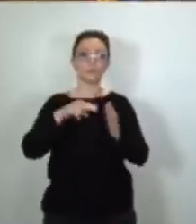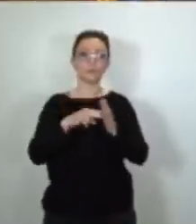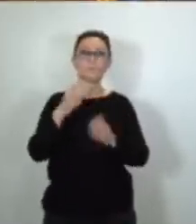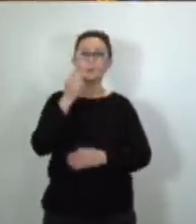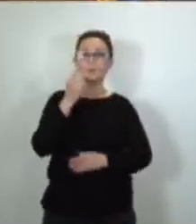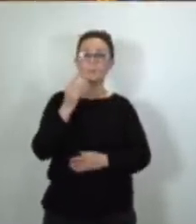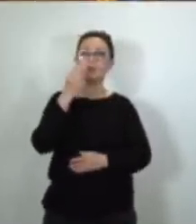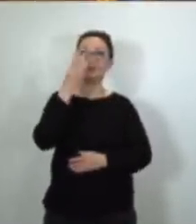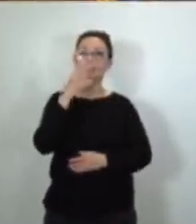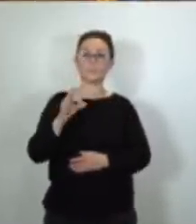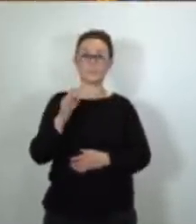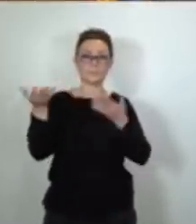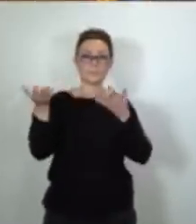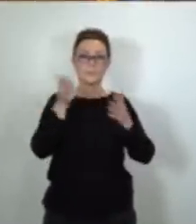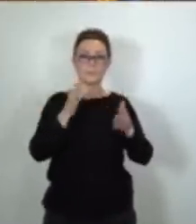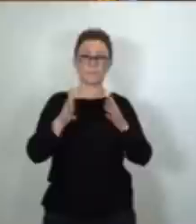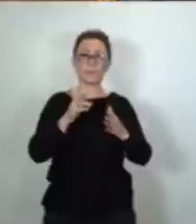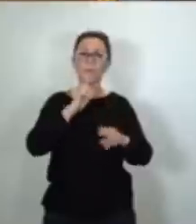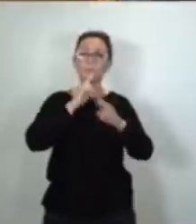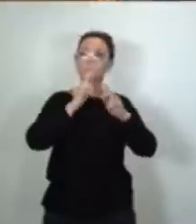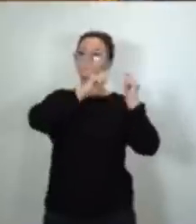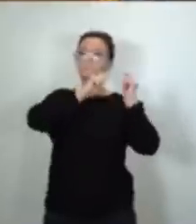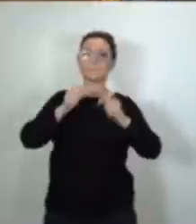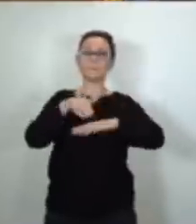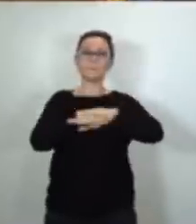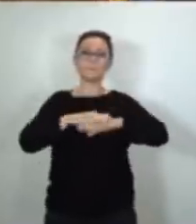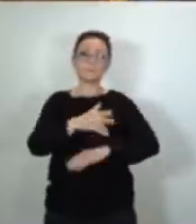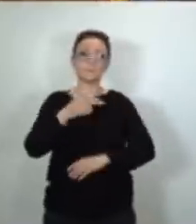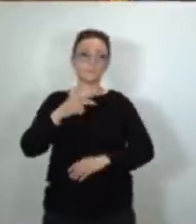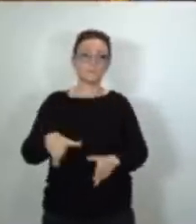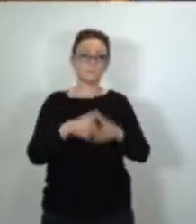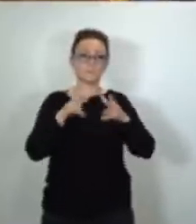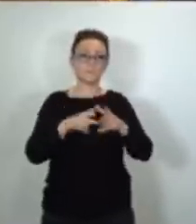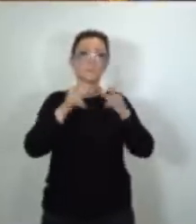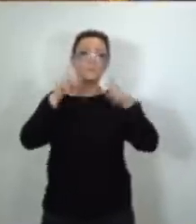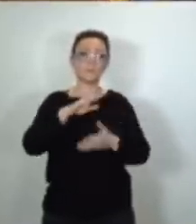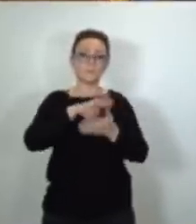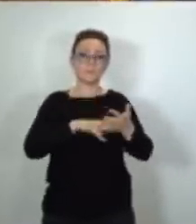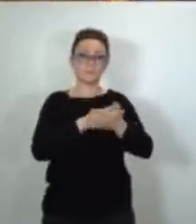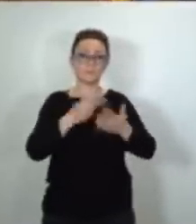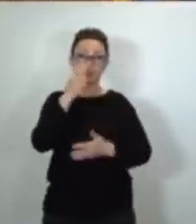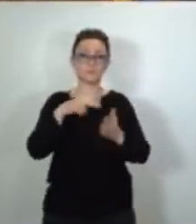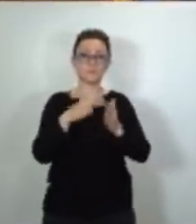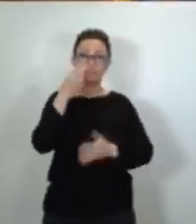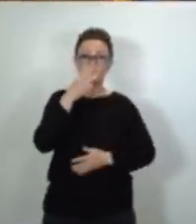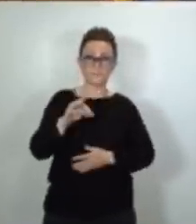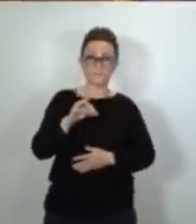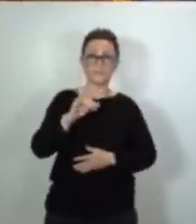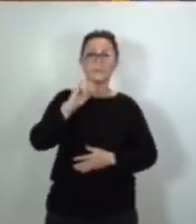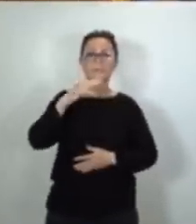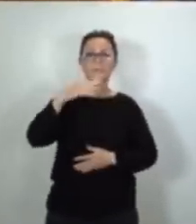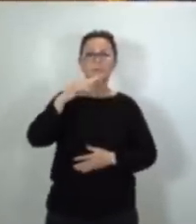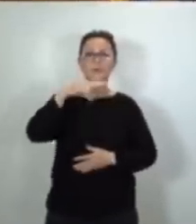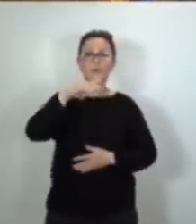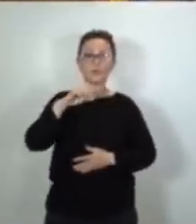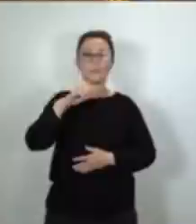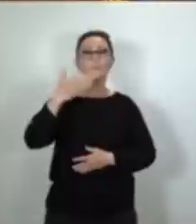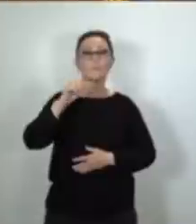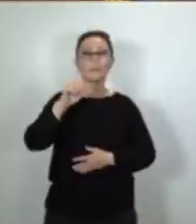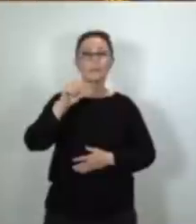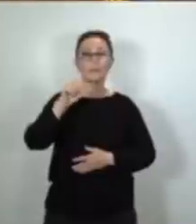235/2021 de 30 de marzo, por el que se nombra ministra de Derechos Sociales y Agenda 2030 a doña Ione Belarra